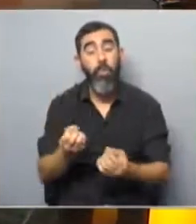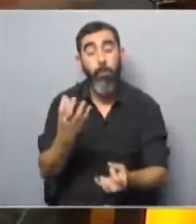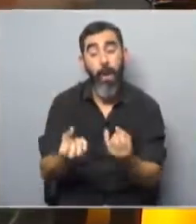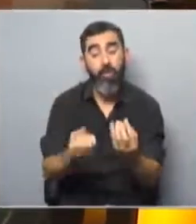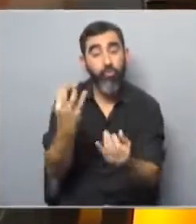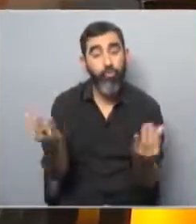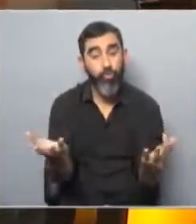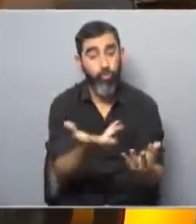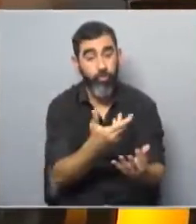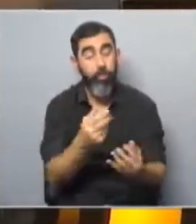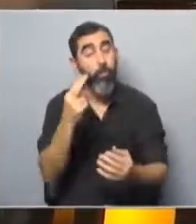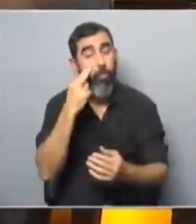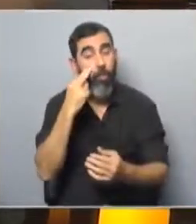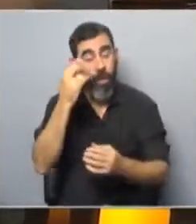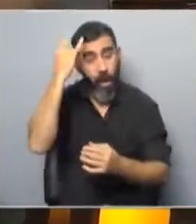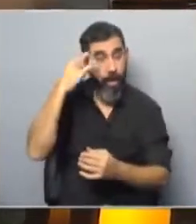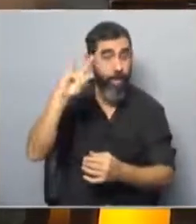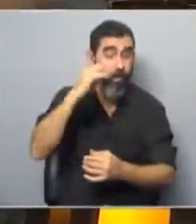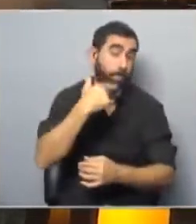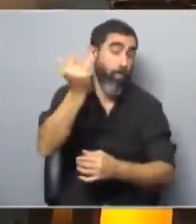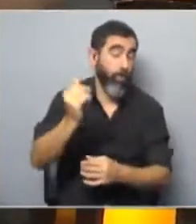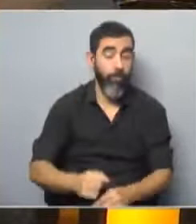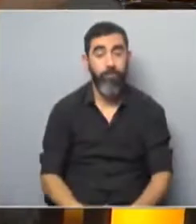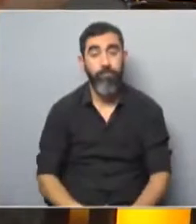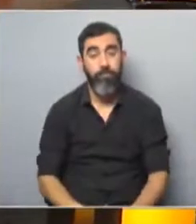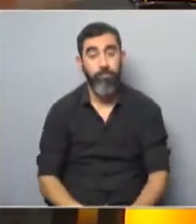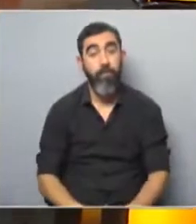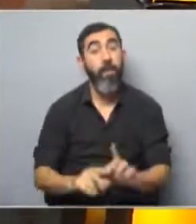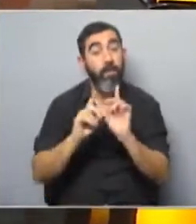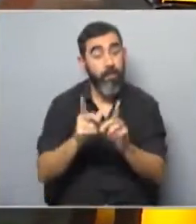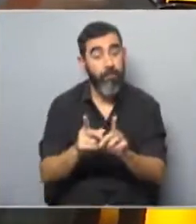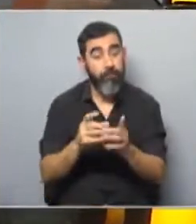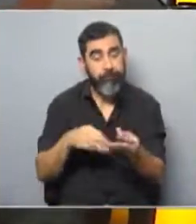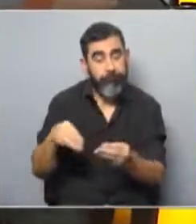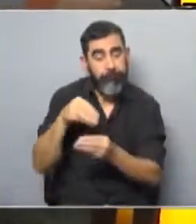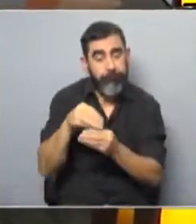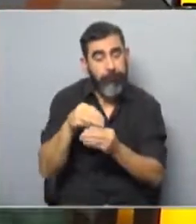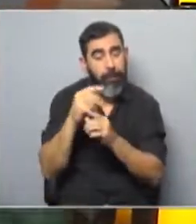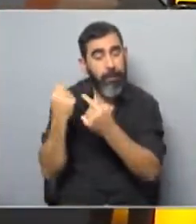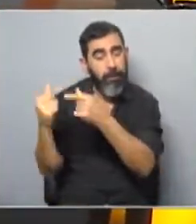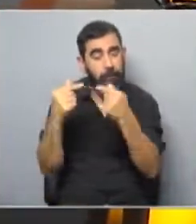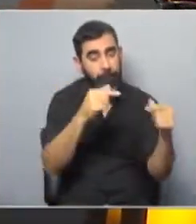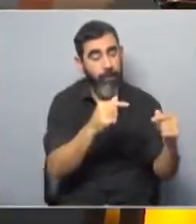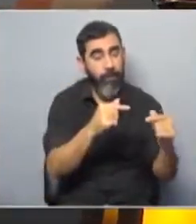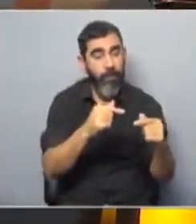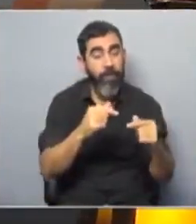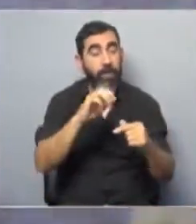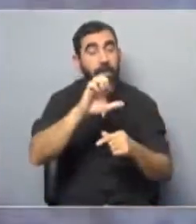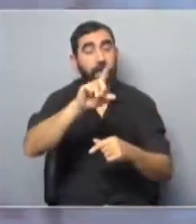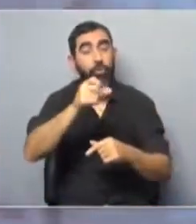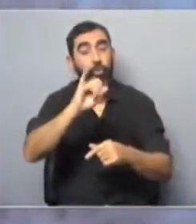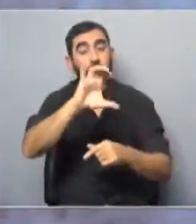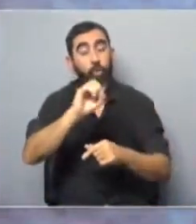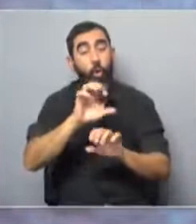pastizales y perjudica a la ganadería, por ejemplo. También quiero aportar que hay que hacer una pequeña diferencia también entre lo exótico y lo invasor.